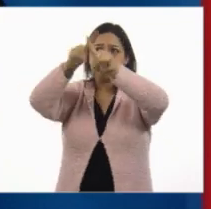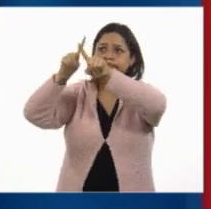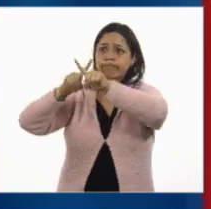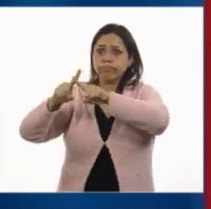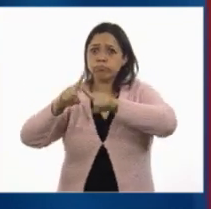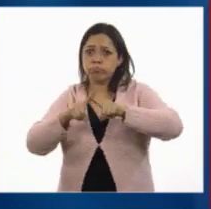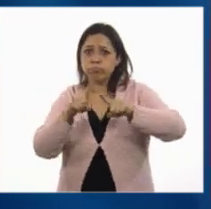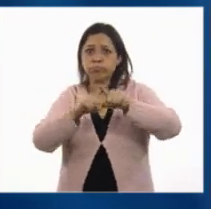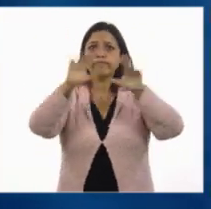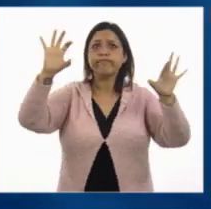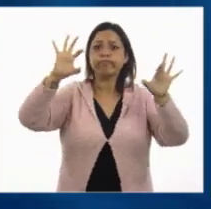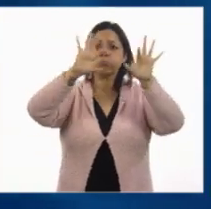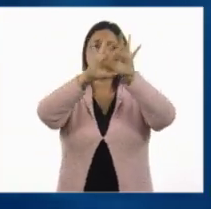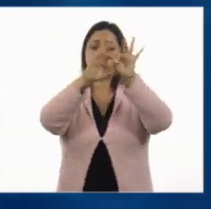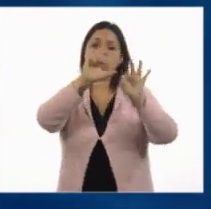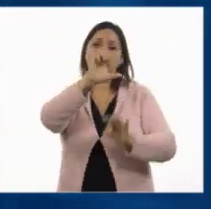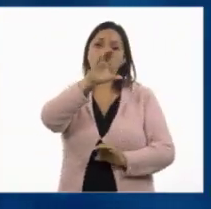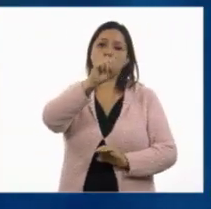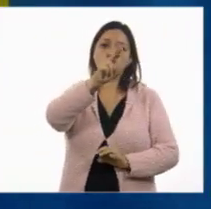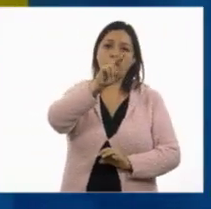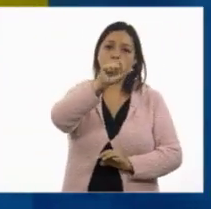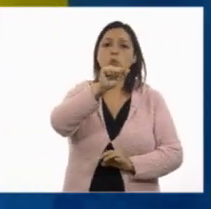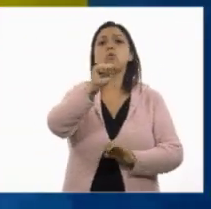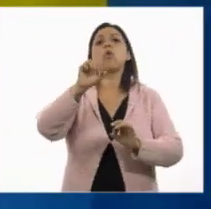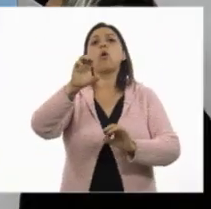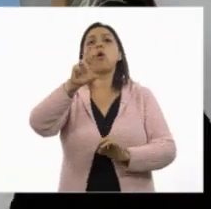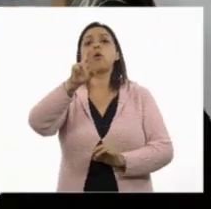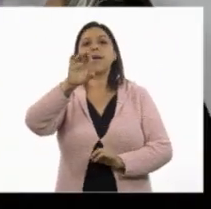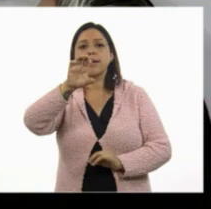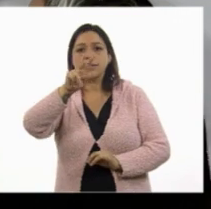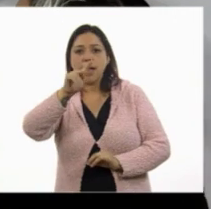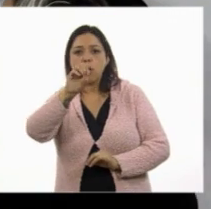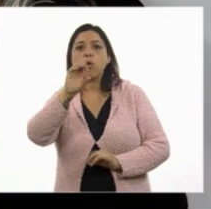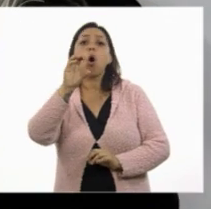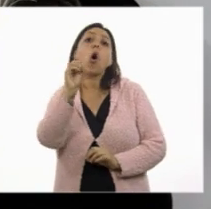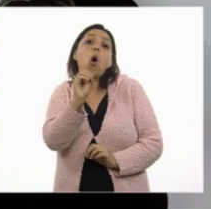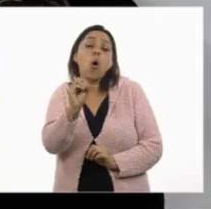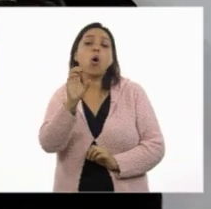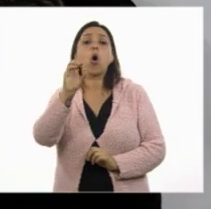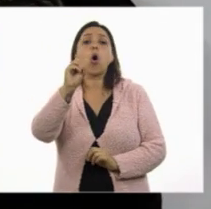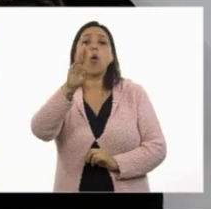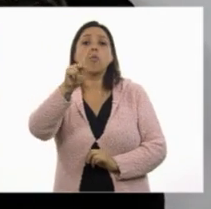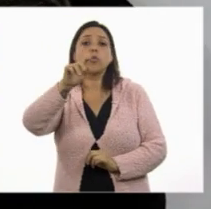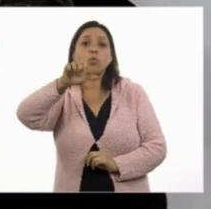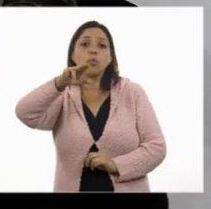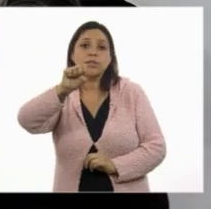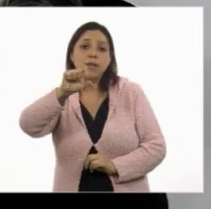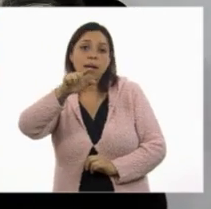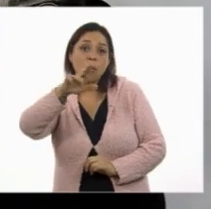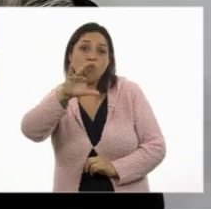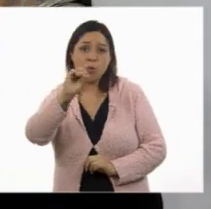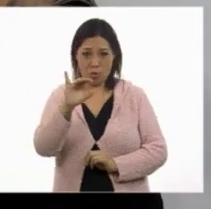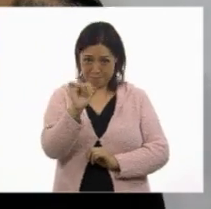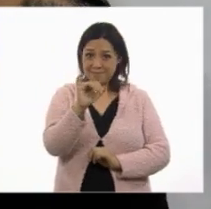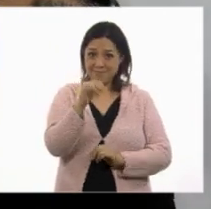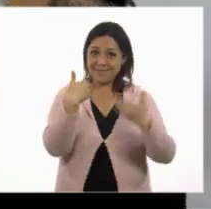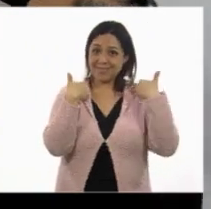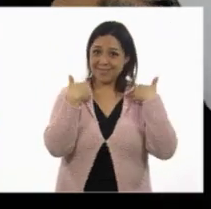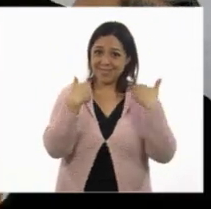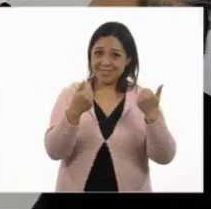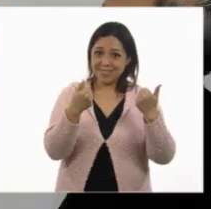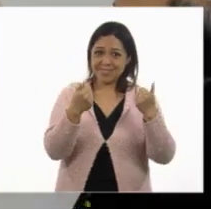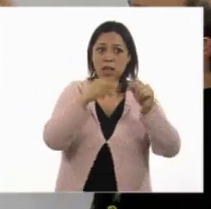triángulo acutángulo, triángulo rectángulo y triángulo obtusángulo. Es fascinante esto de las matemáticas y los triángulos,